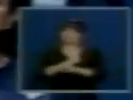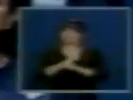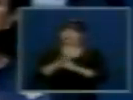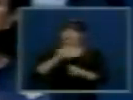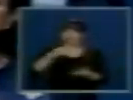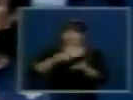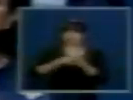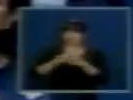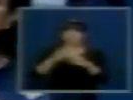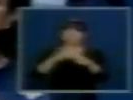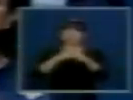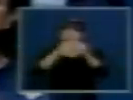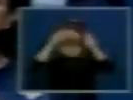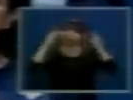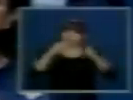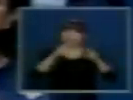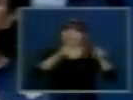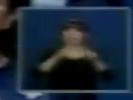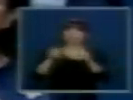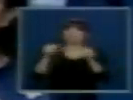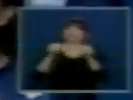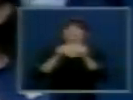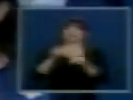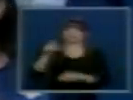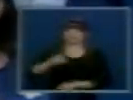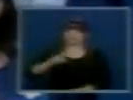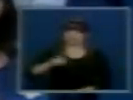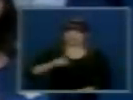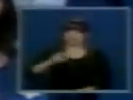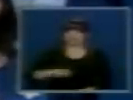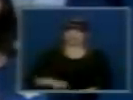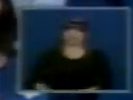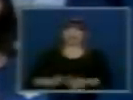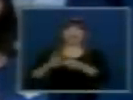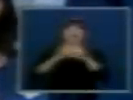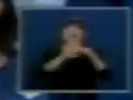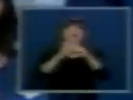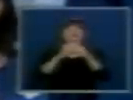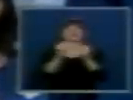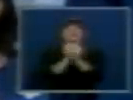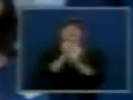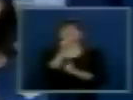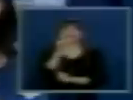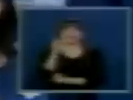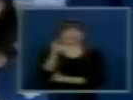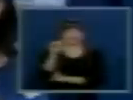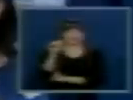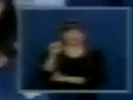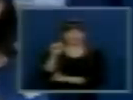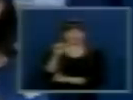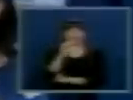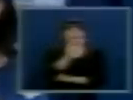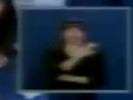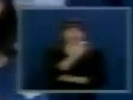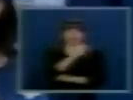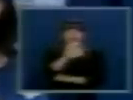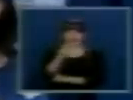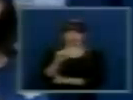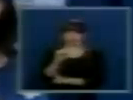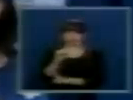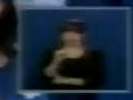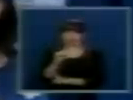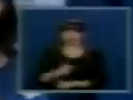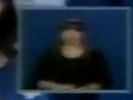lleguen primero a los que más los necesitan. En coordinación con el IMAS, la Caja Costarricense del Seguro